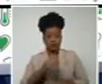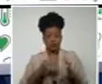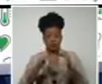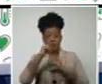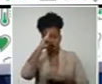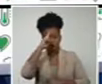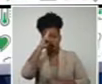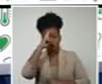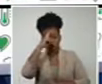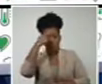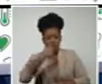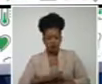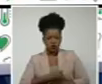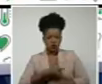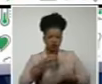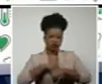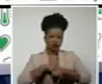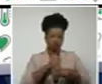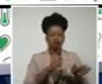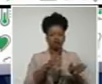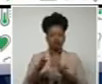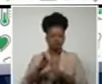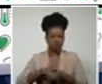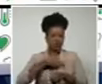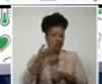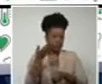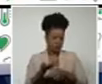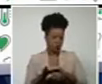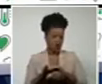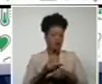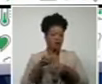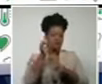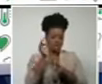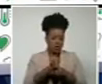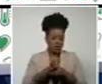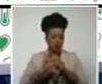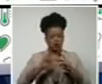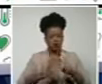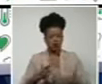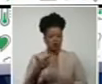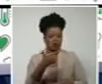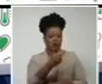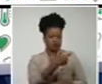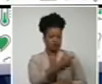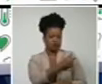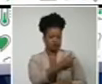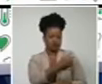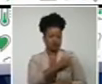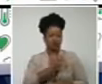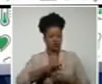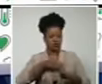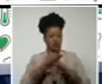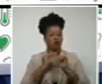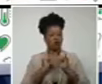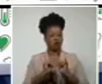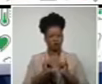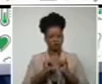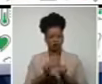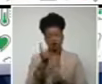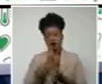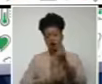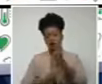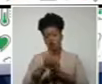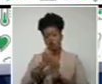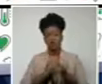Pública posponer la implementación de estas campañas de vacunación hasta una nueva información. Son algunos de los datos que